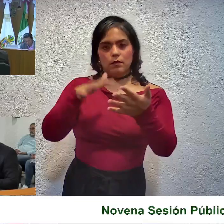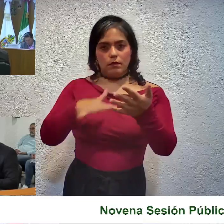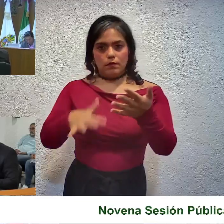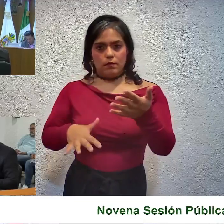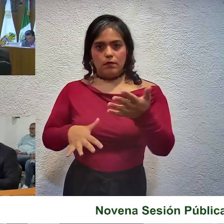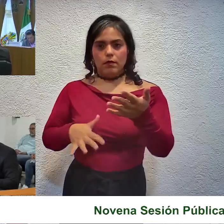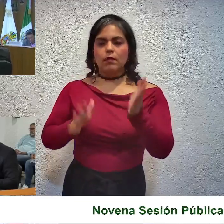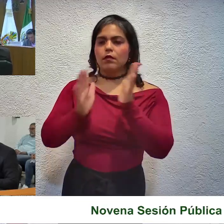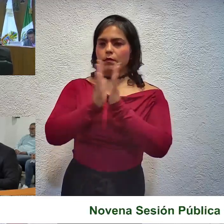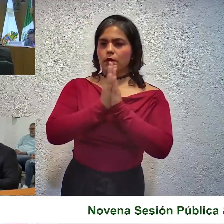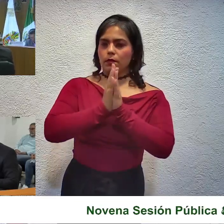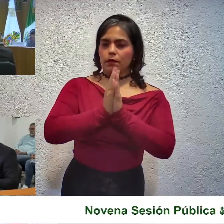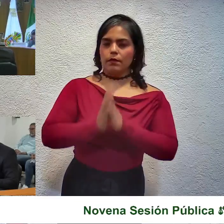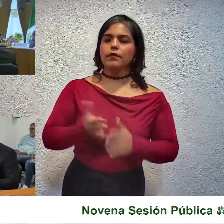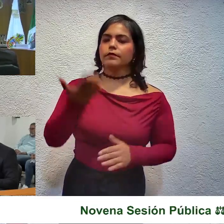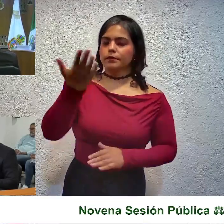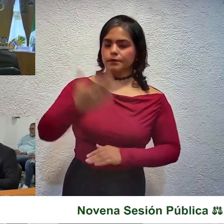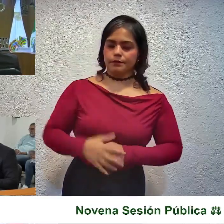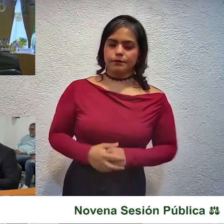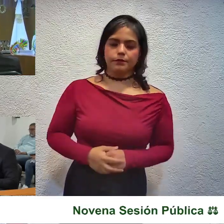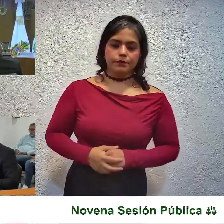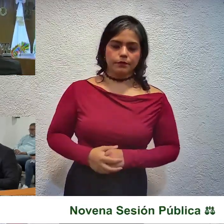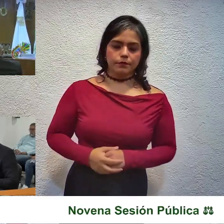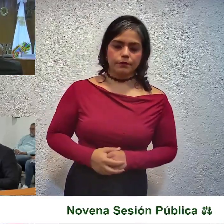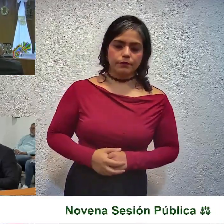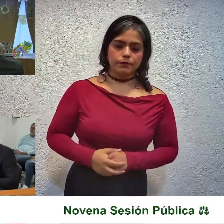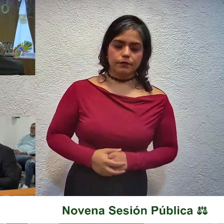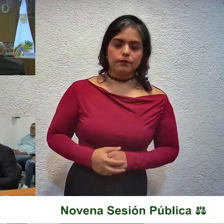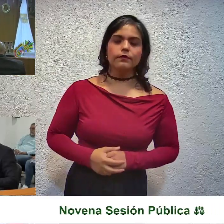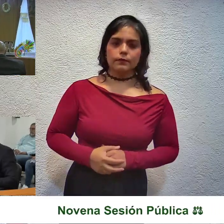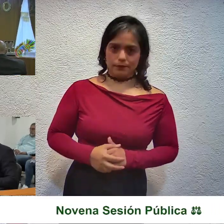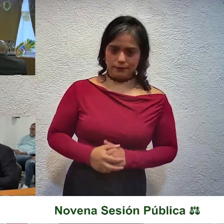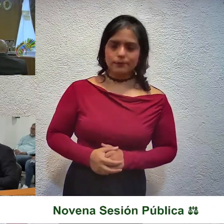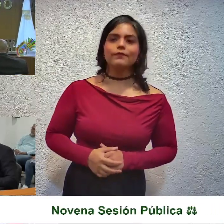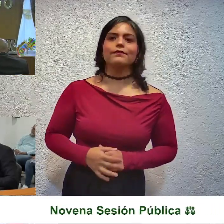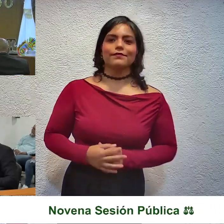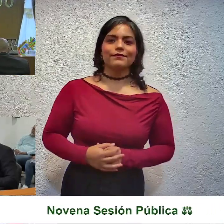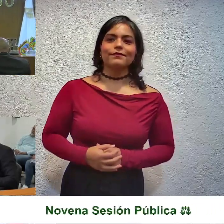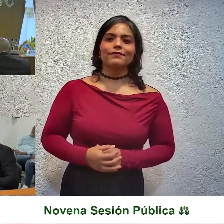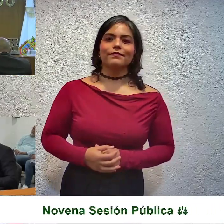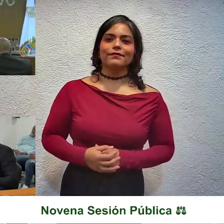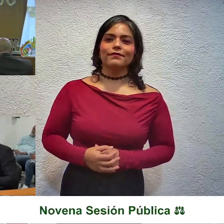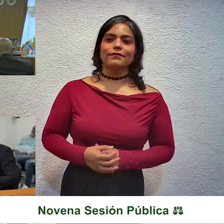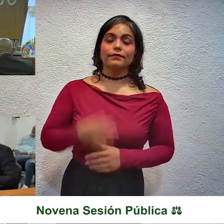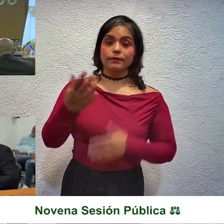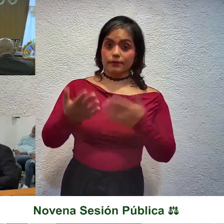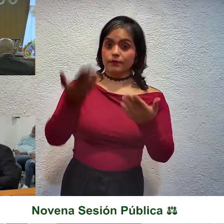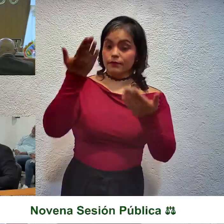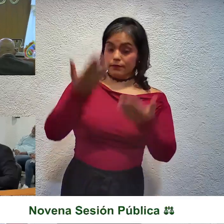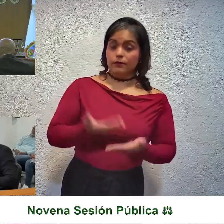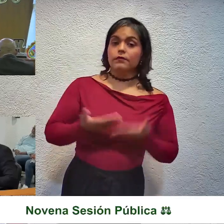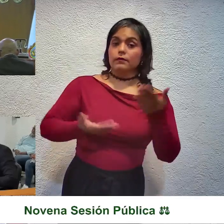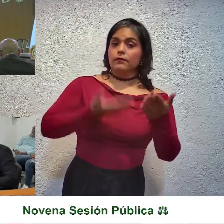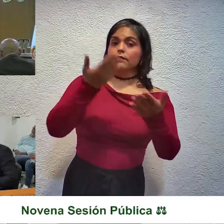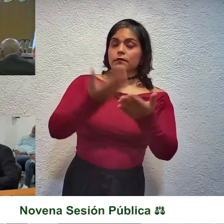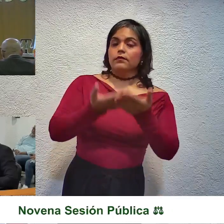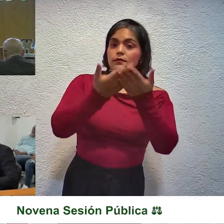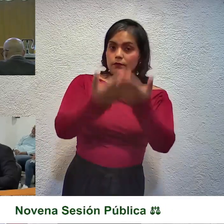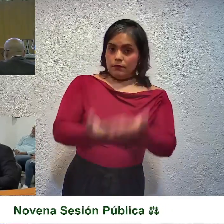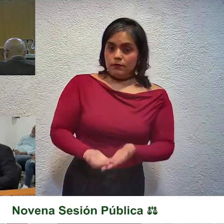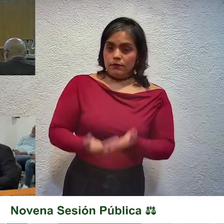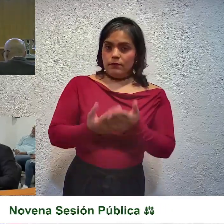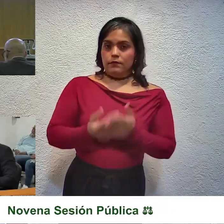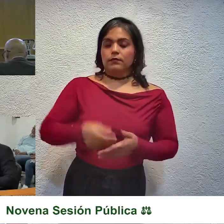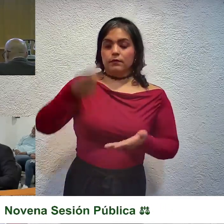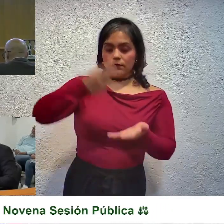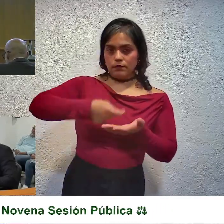nos auxilie con la cuenta del proyecto. Con gusto, magistrada presidenta. Doy cuenta con el proyecto de sentencia convenio Instituto número